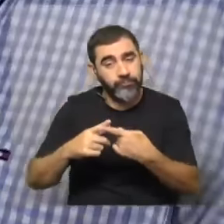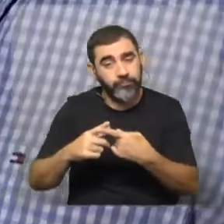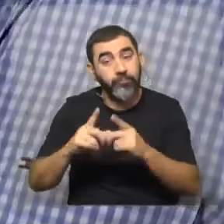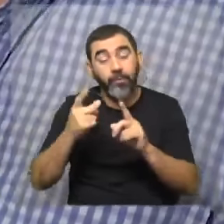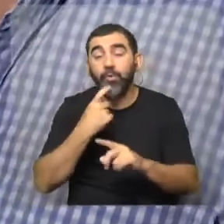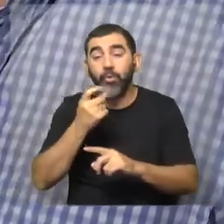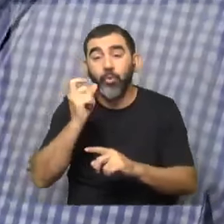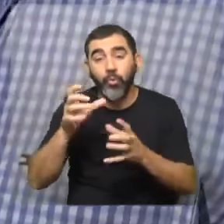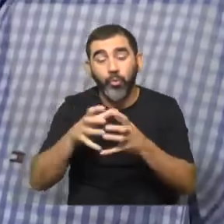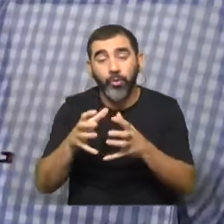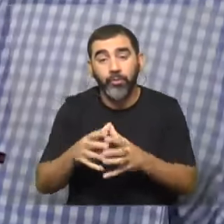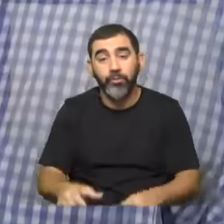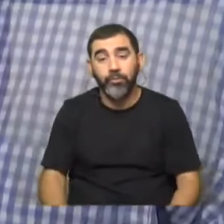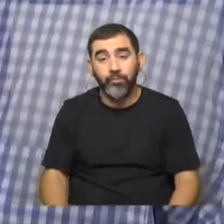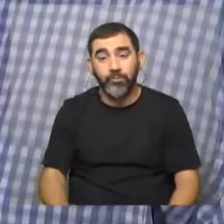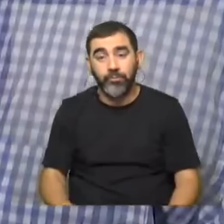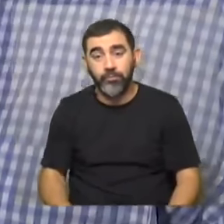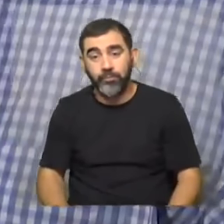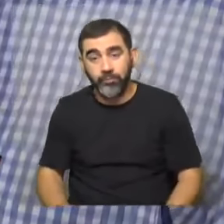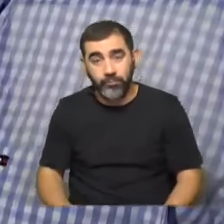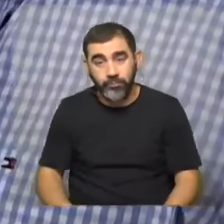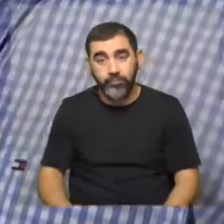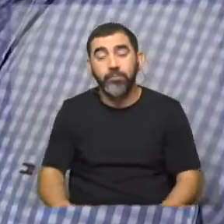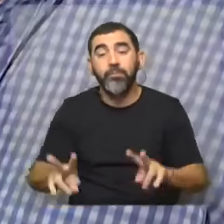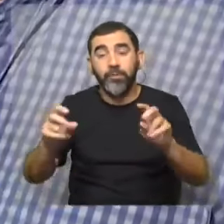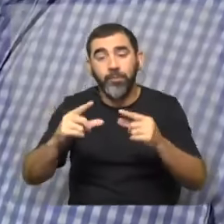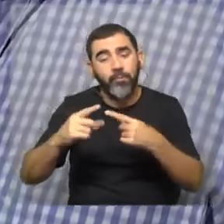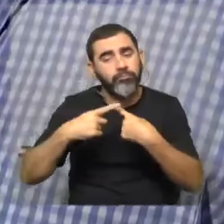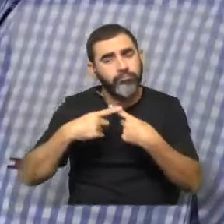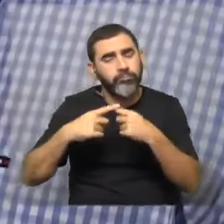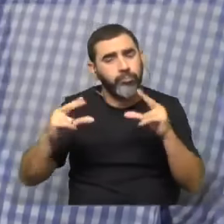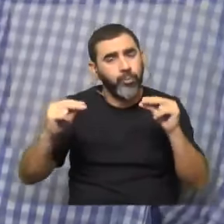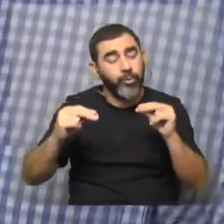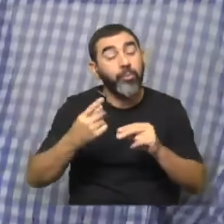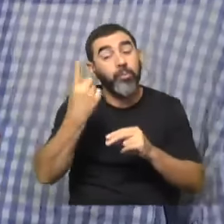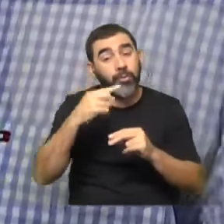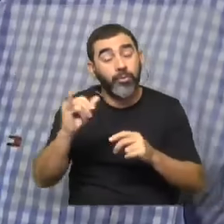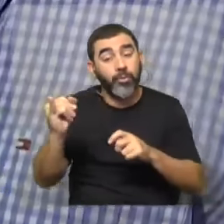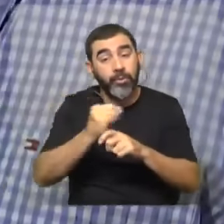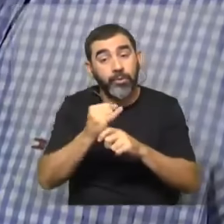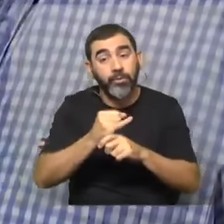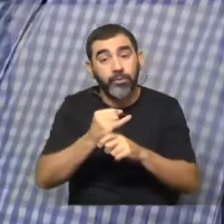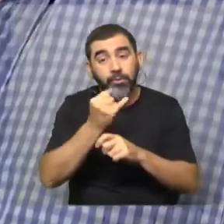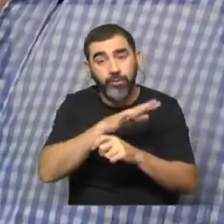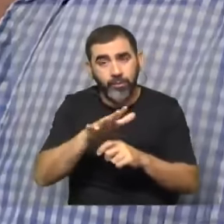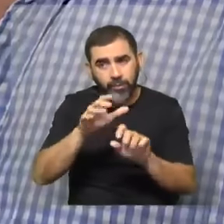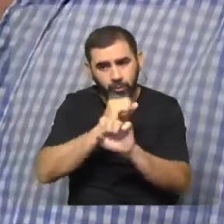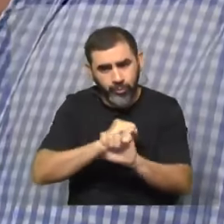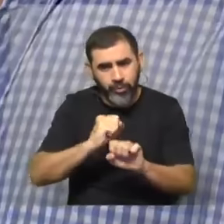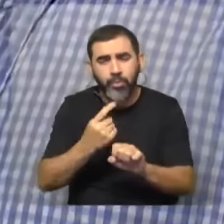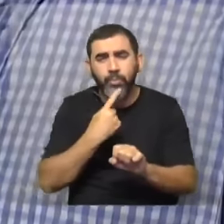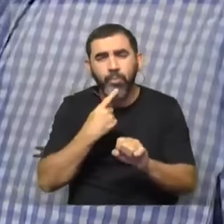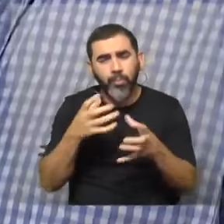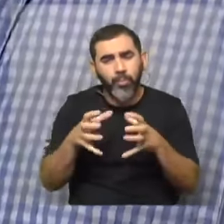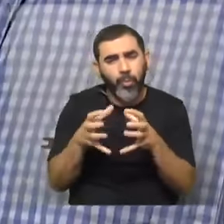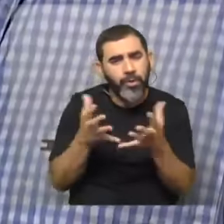filas coloradas totalmente a ver Era un tema polémico por eso instituto hist le parece que se partió demasiado